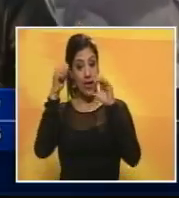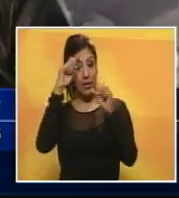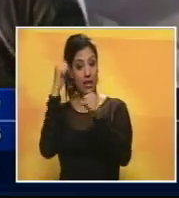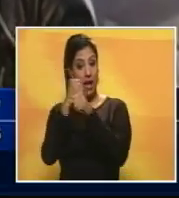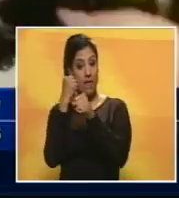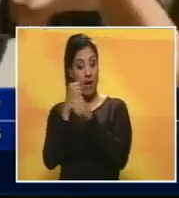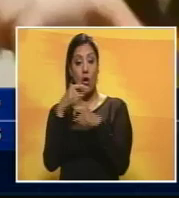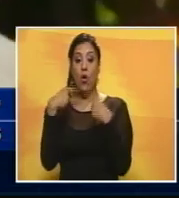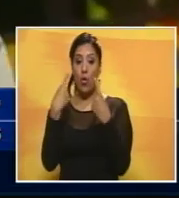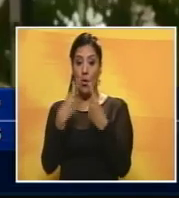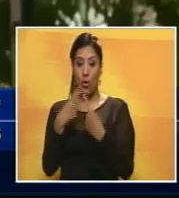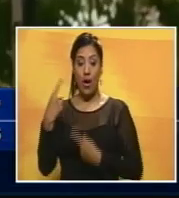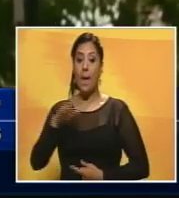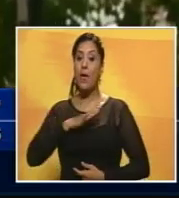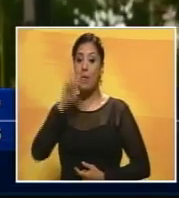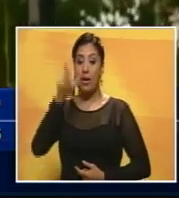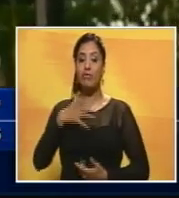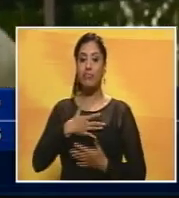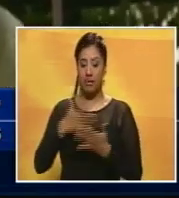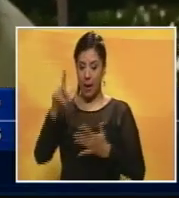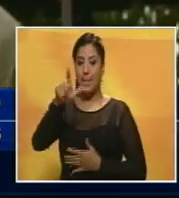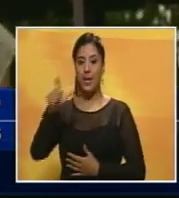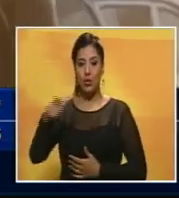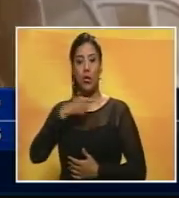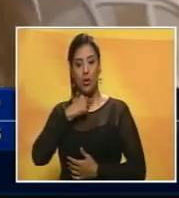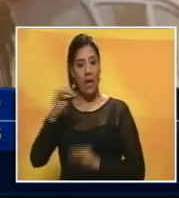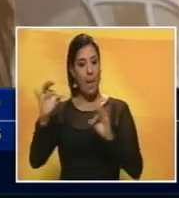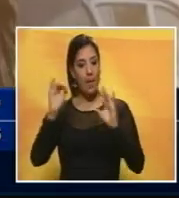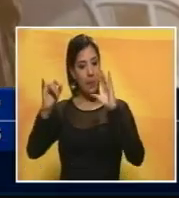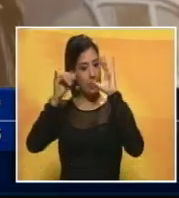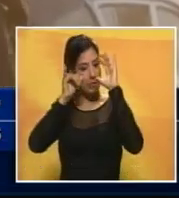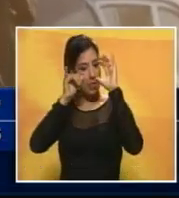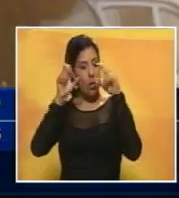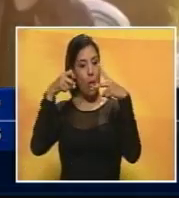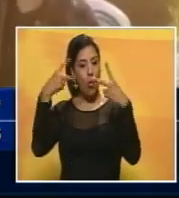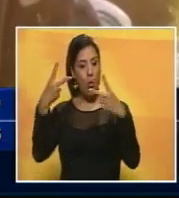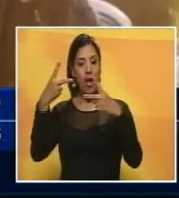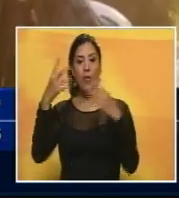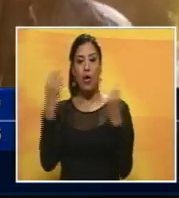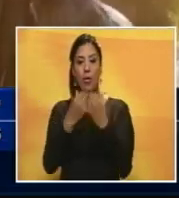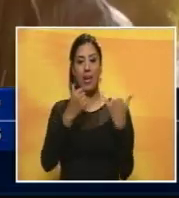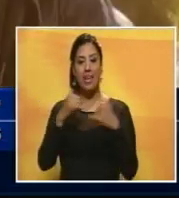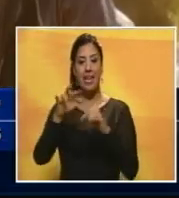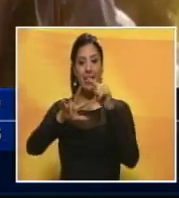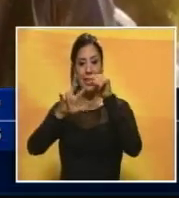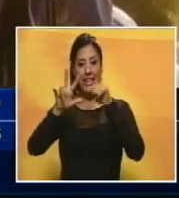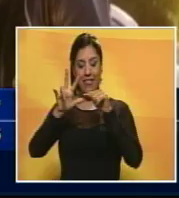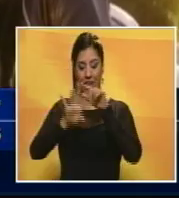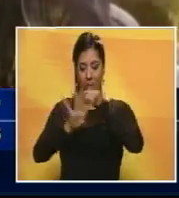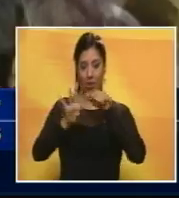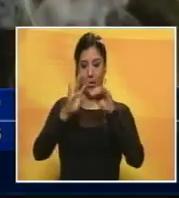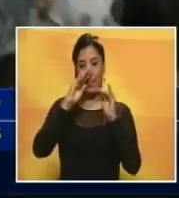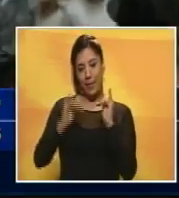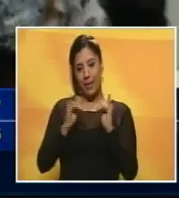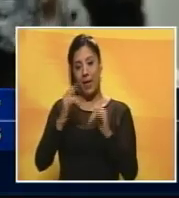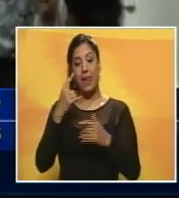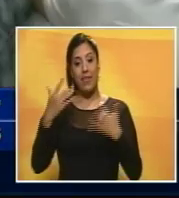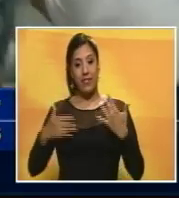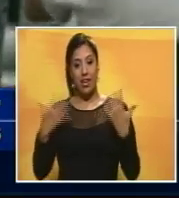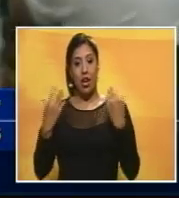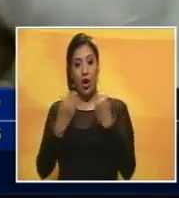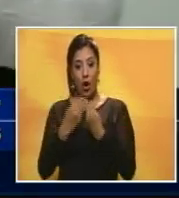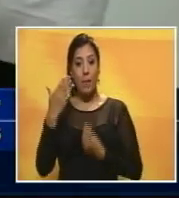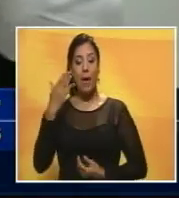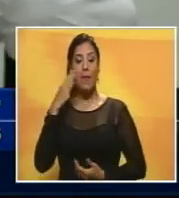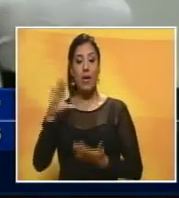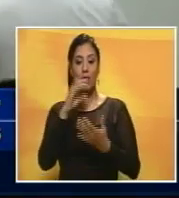producción audiovisual. Nacho complació a sus seguidores y preparó un video con el tema que grabó junto a 3 de sus 4 hijos. Happy Happy es una